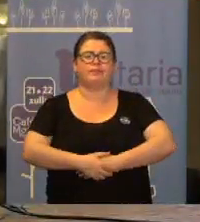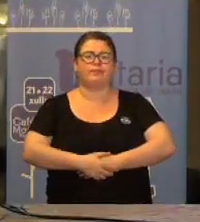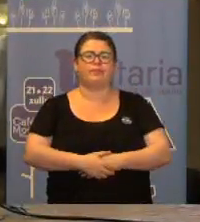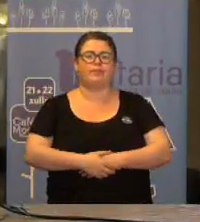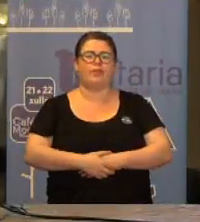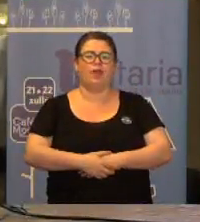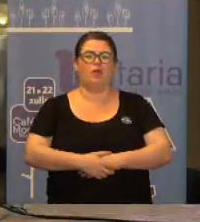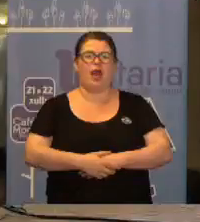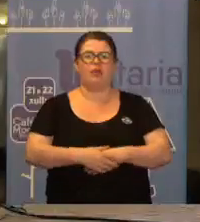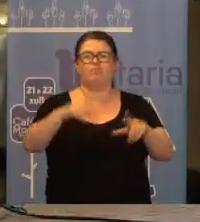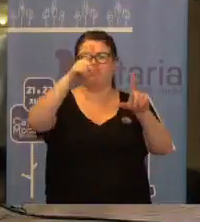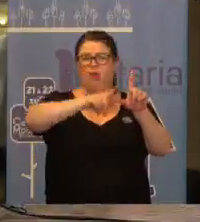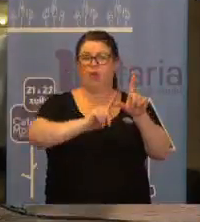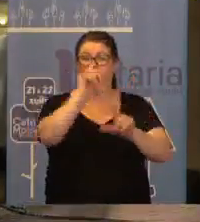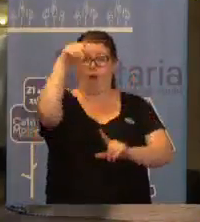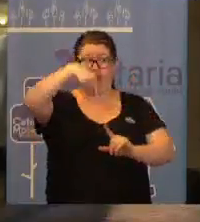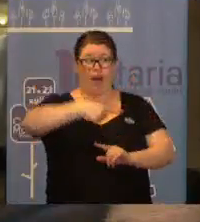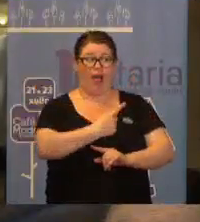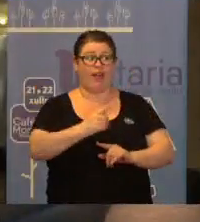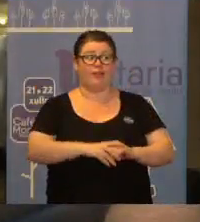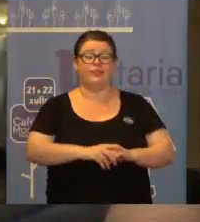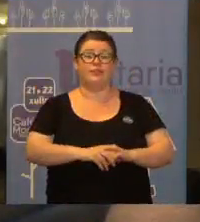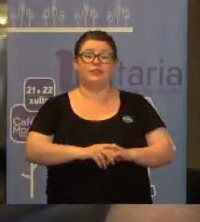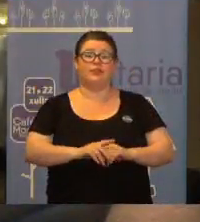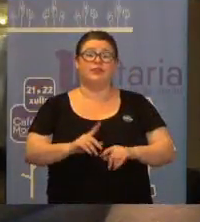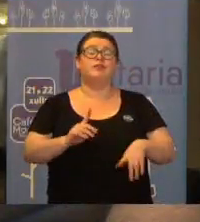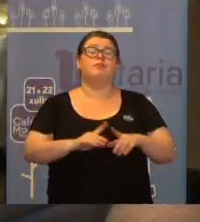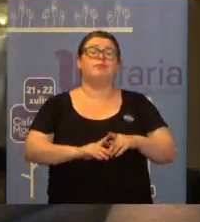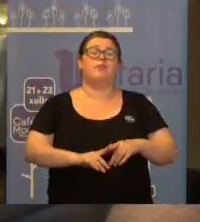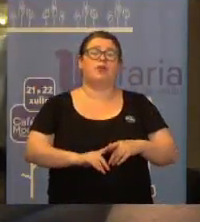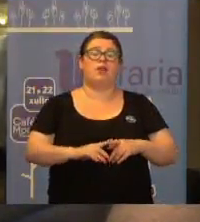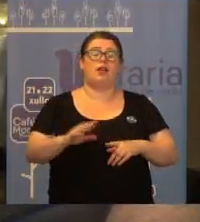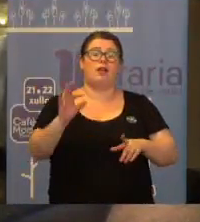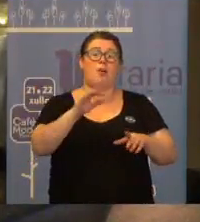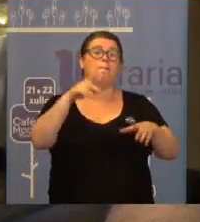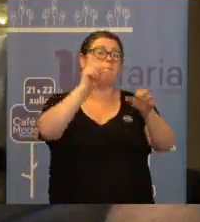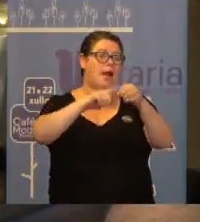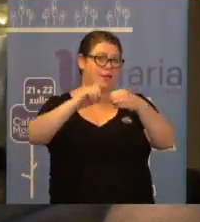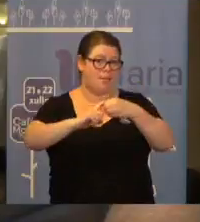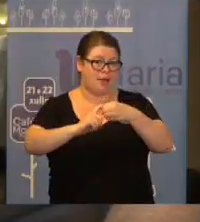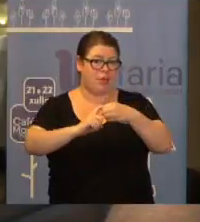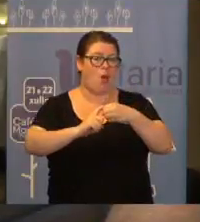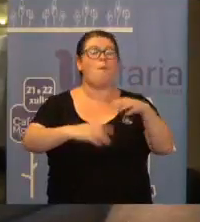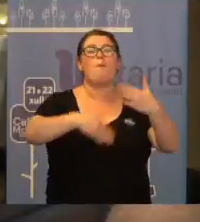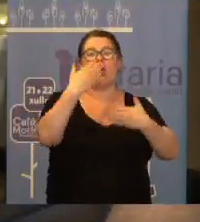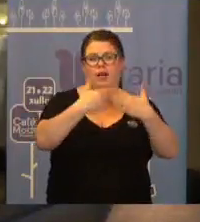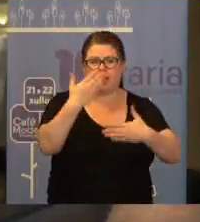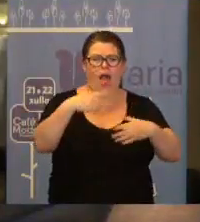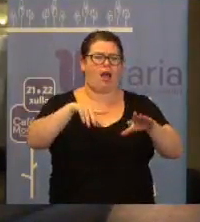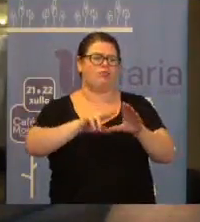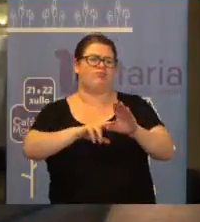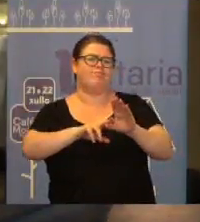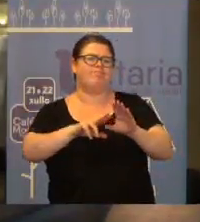unha coordenada que nos levaría desde a orientación de participación da modernidade, que